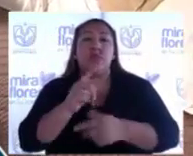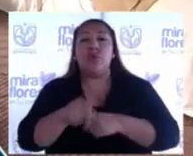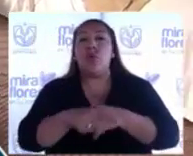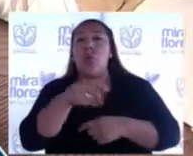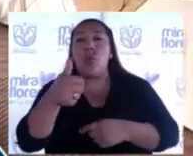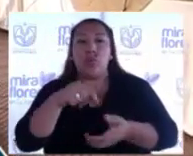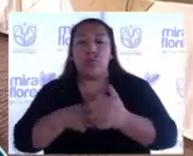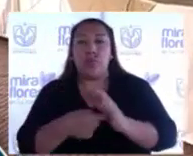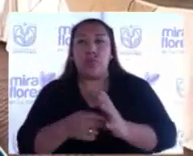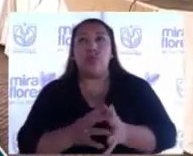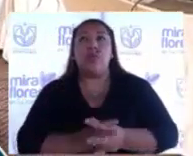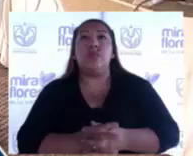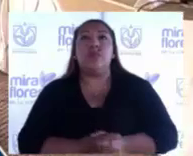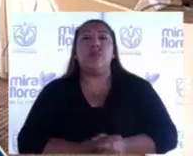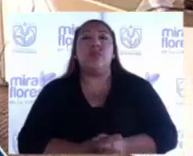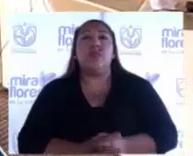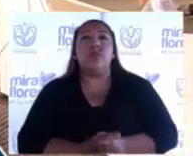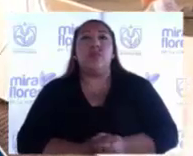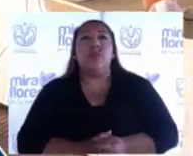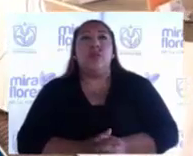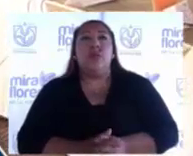al siguiente punto, por favor.